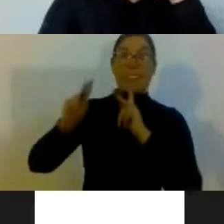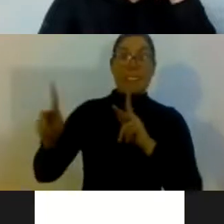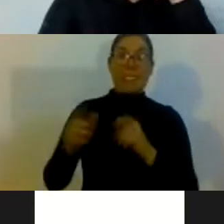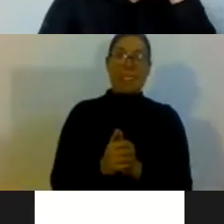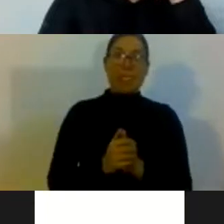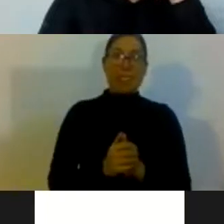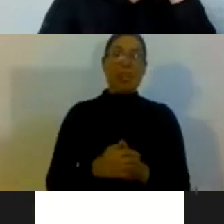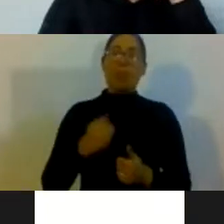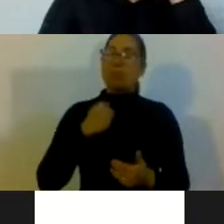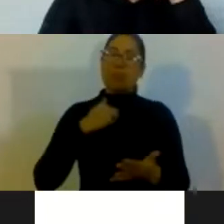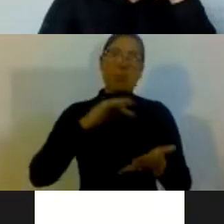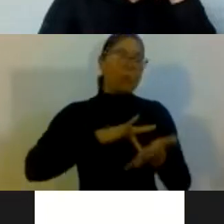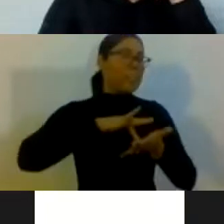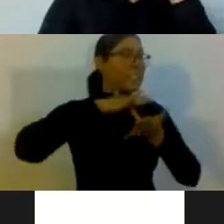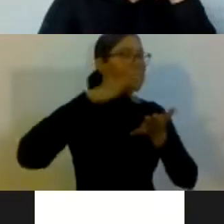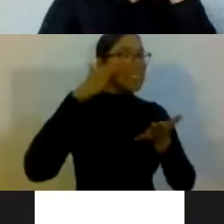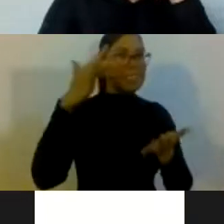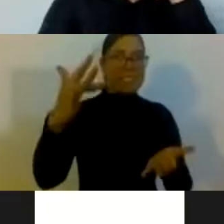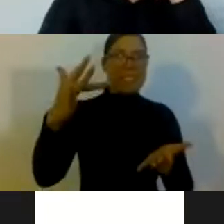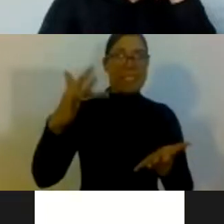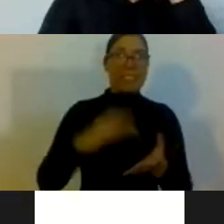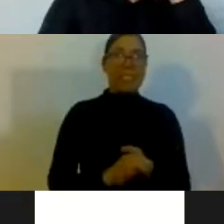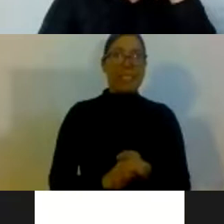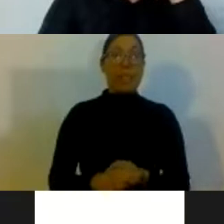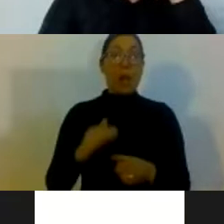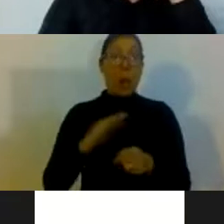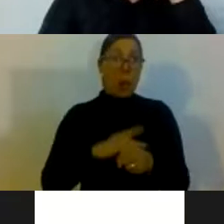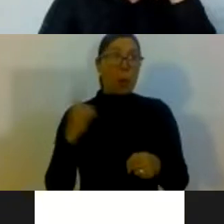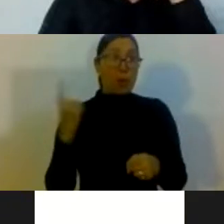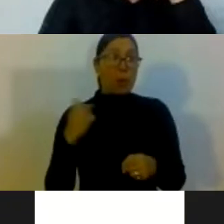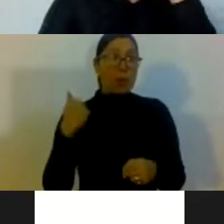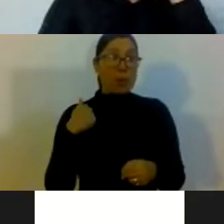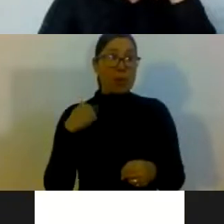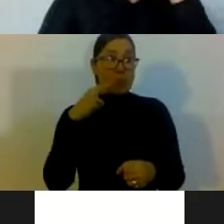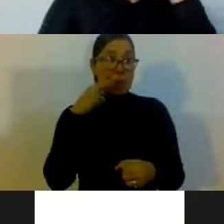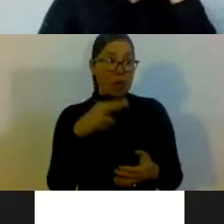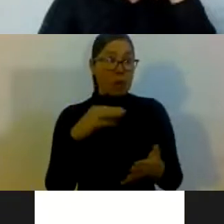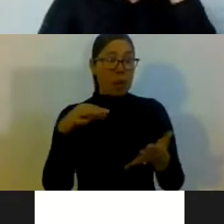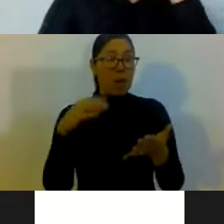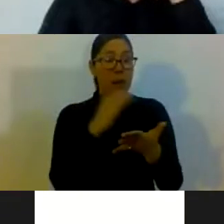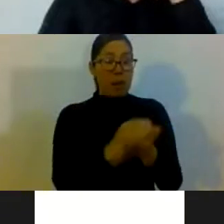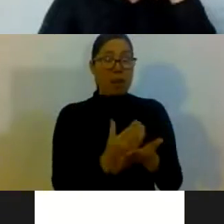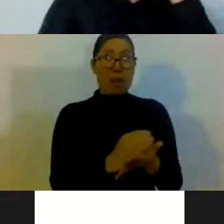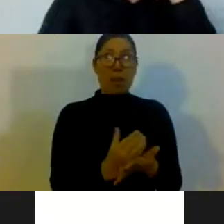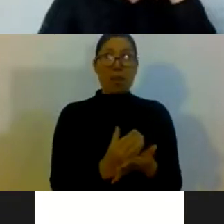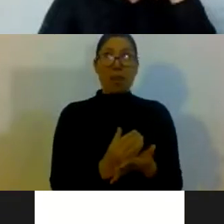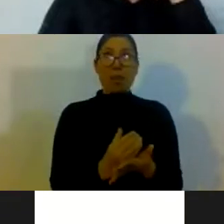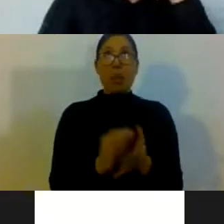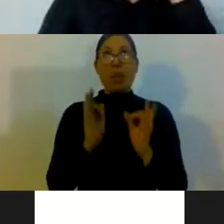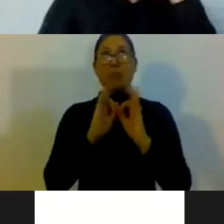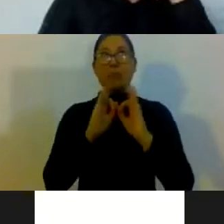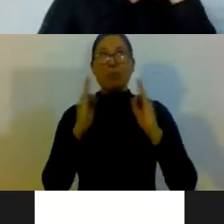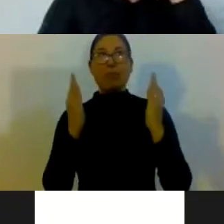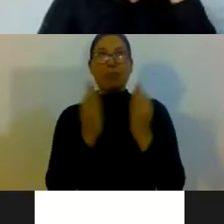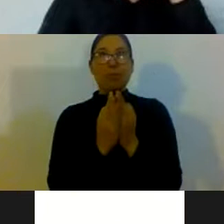el cuento una forma pues no tan directa de... Ay, pues es que no sé, es que esos temas son muy de tacto